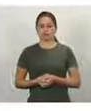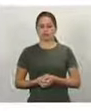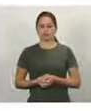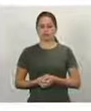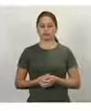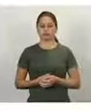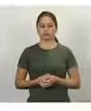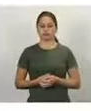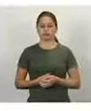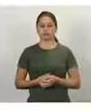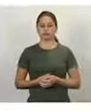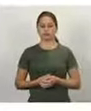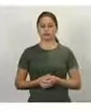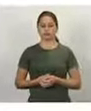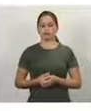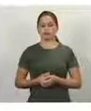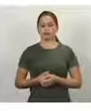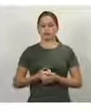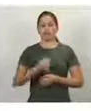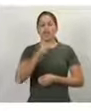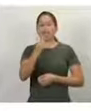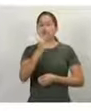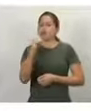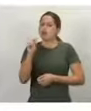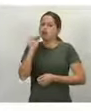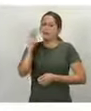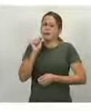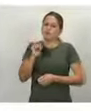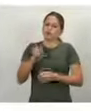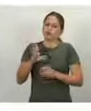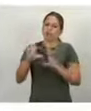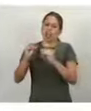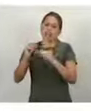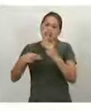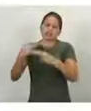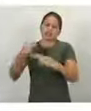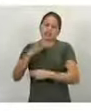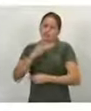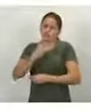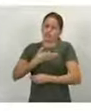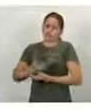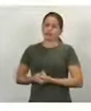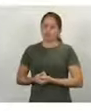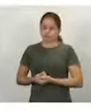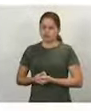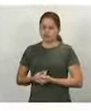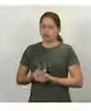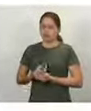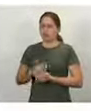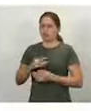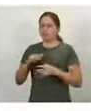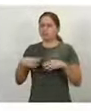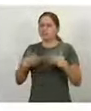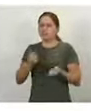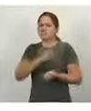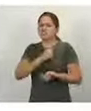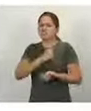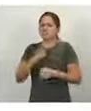En una de las tantas preguntas que le hicieron, le preguntan que quién había sido el